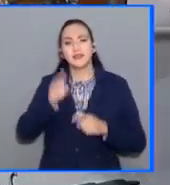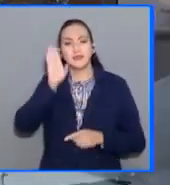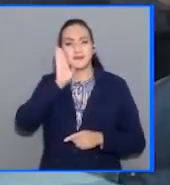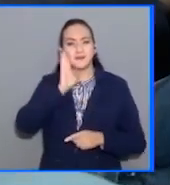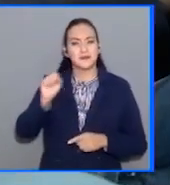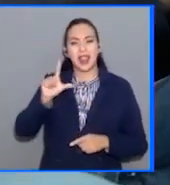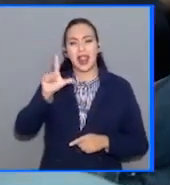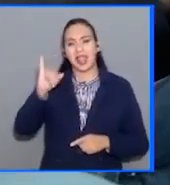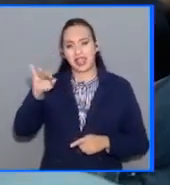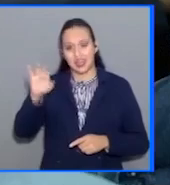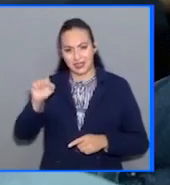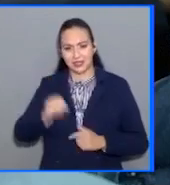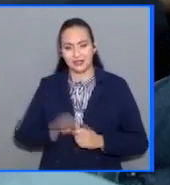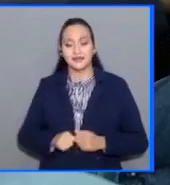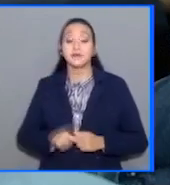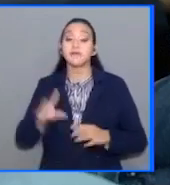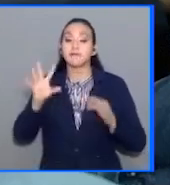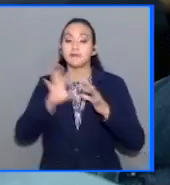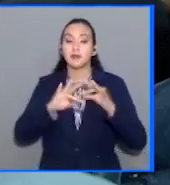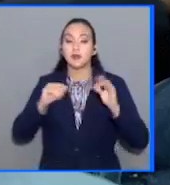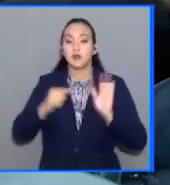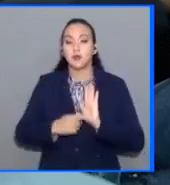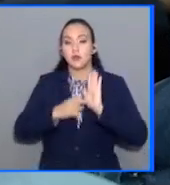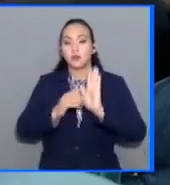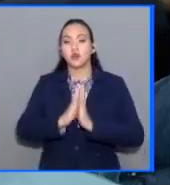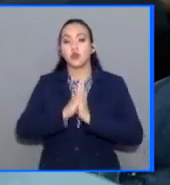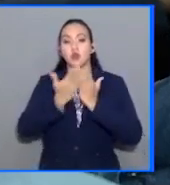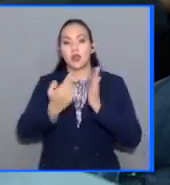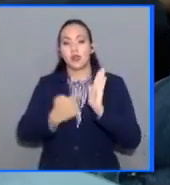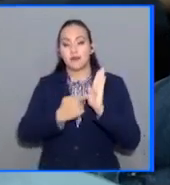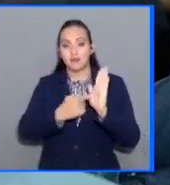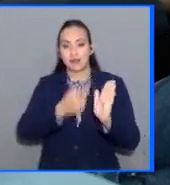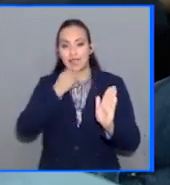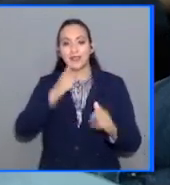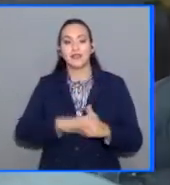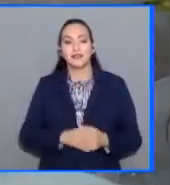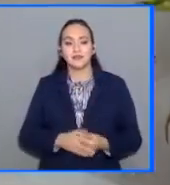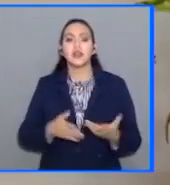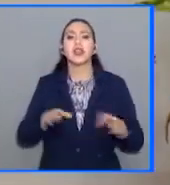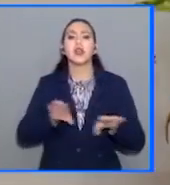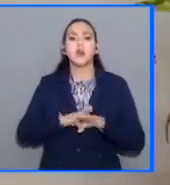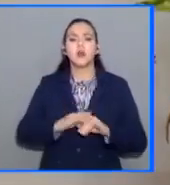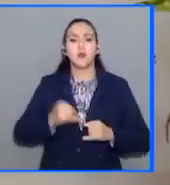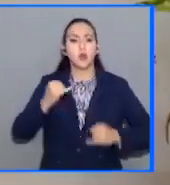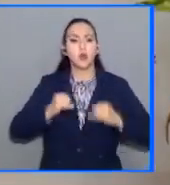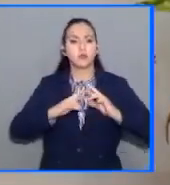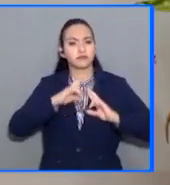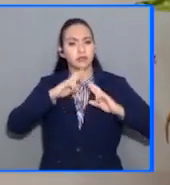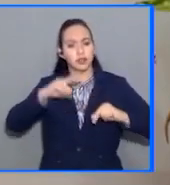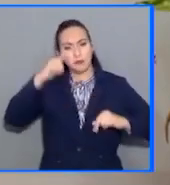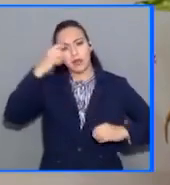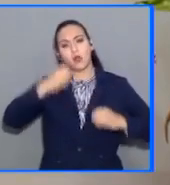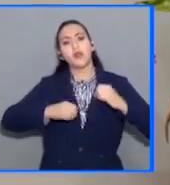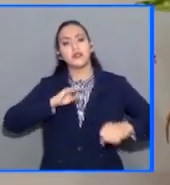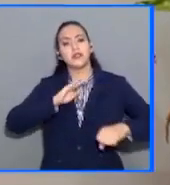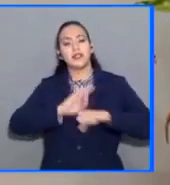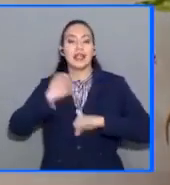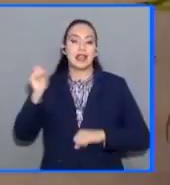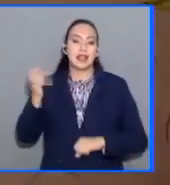Potisek, durante la presentación del libro Las medidas cautelares en el juicio de amparo del ex magistrado Juan Pablo Gómez